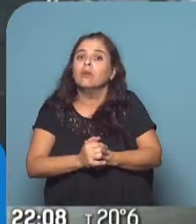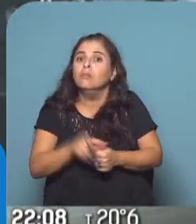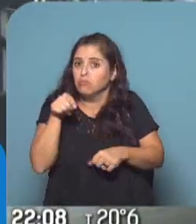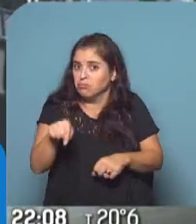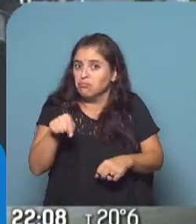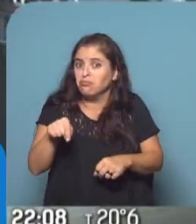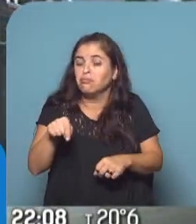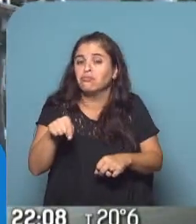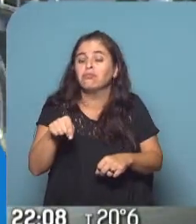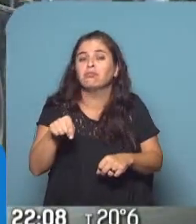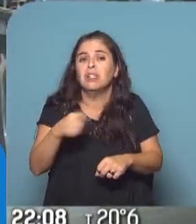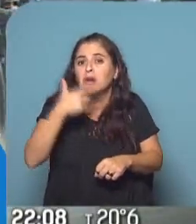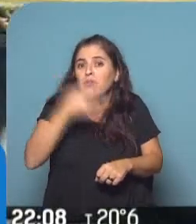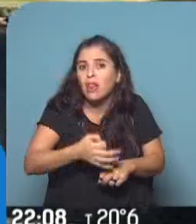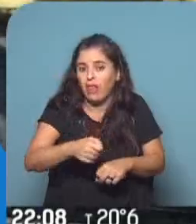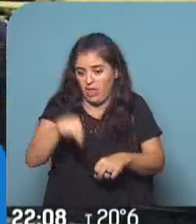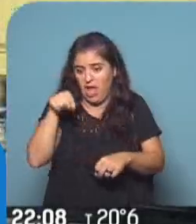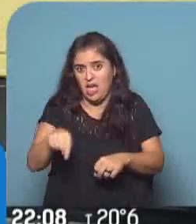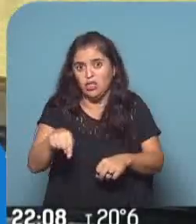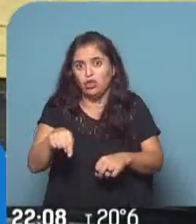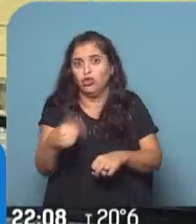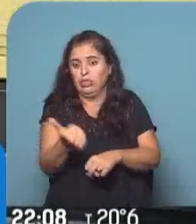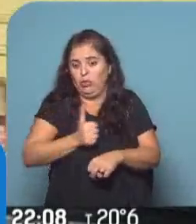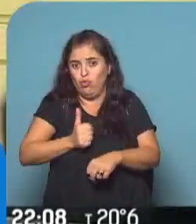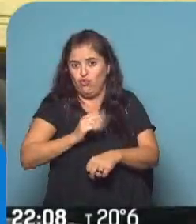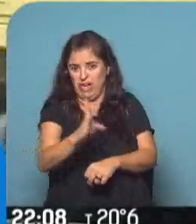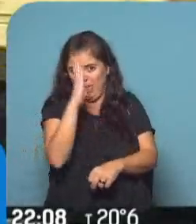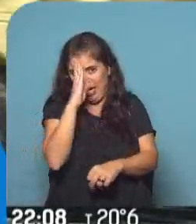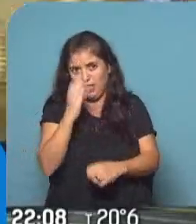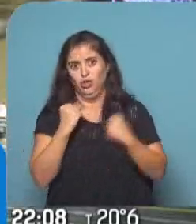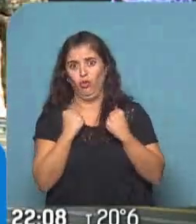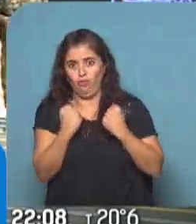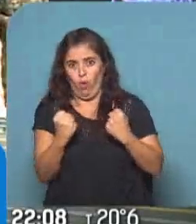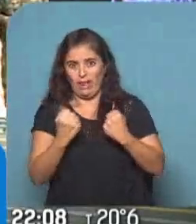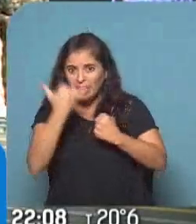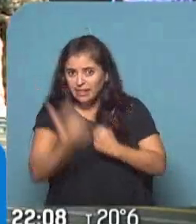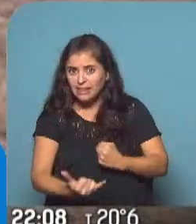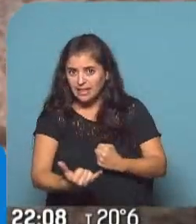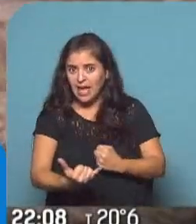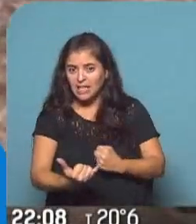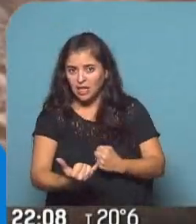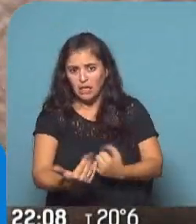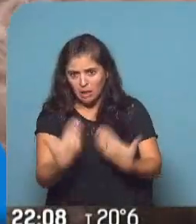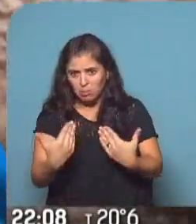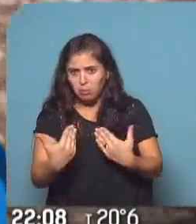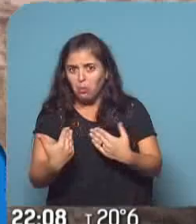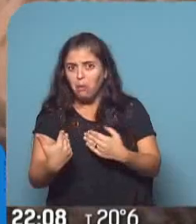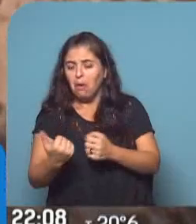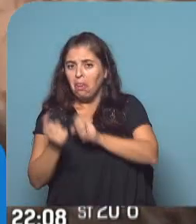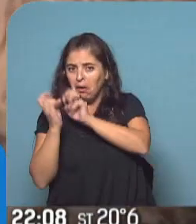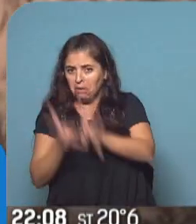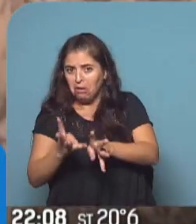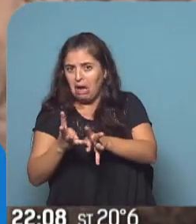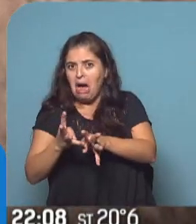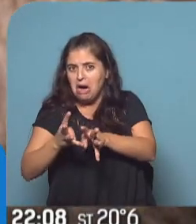superior a la del Irak de Saddam Hussein, con el mayor arsenal de misiles de Medio Oriente y capacidad para librar una guerra asimétrica en su territorio